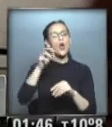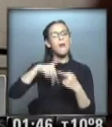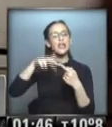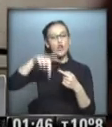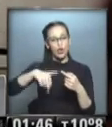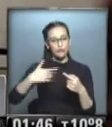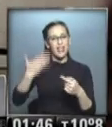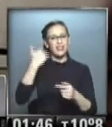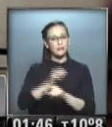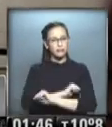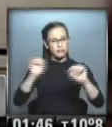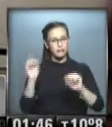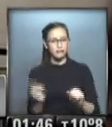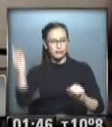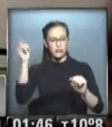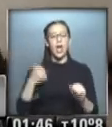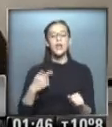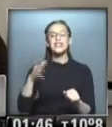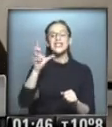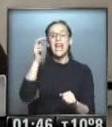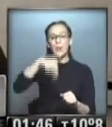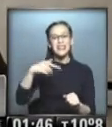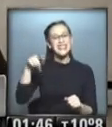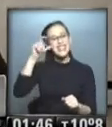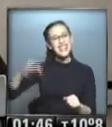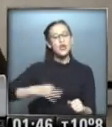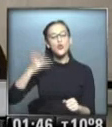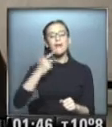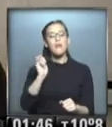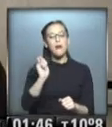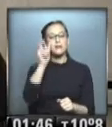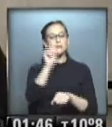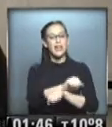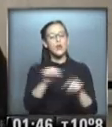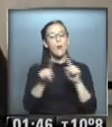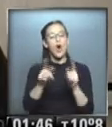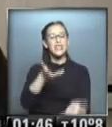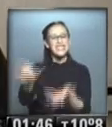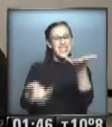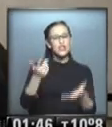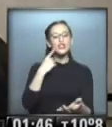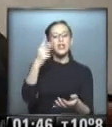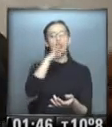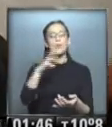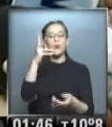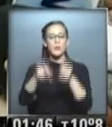salud. Chaván fue condenado a 10 años y 9 meses de prisión por el incendio que causó la muerte de 194 personas.